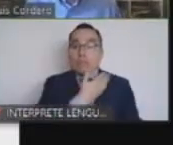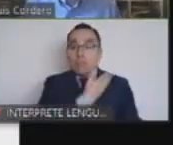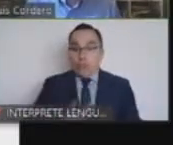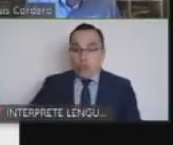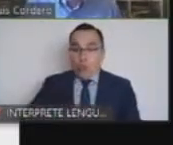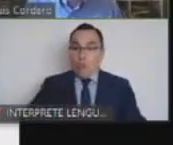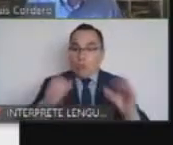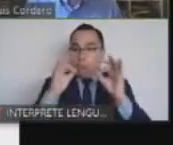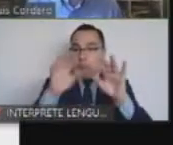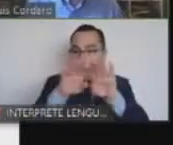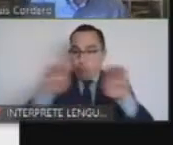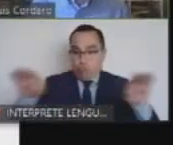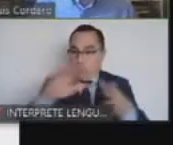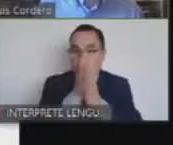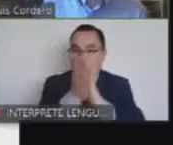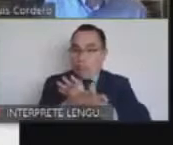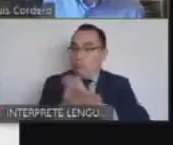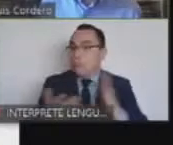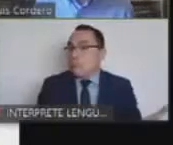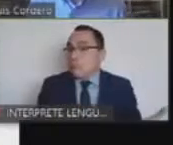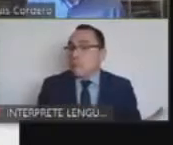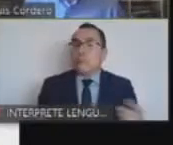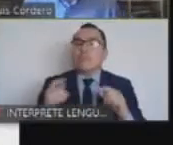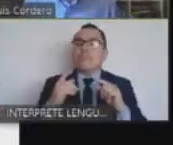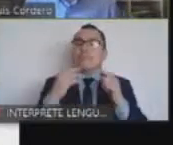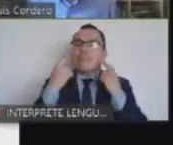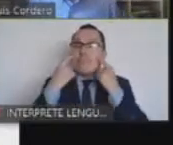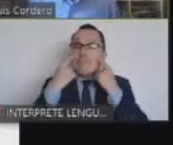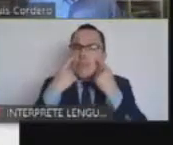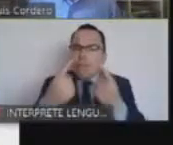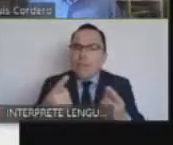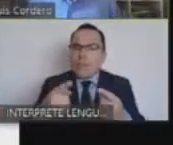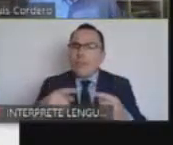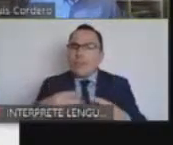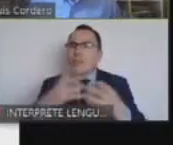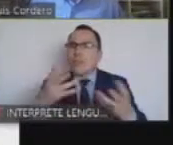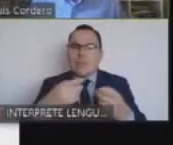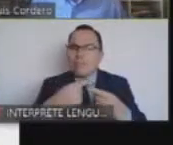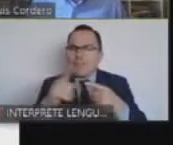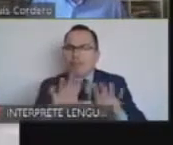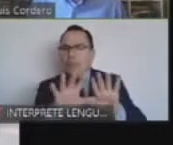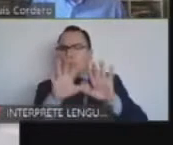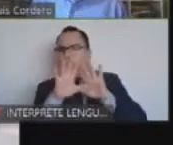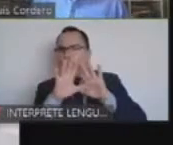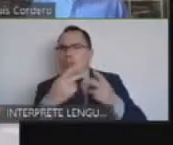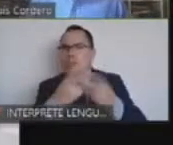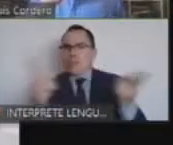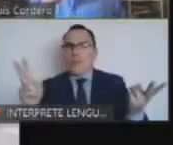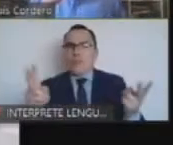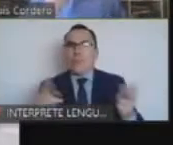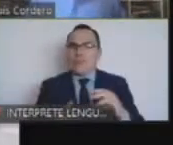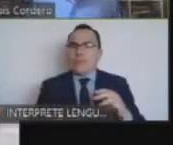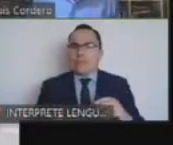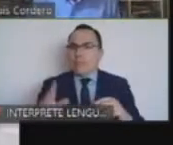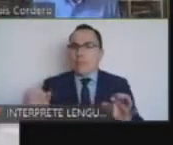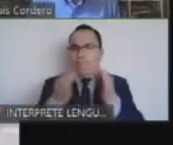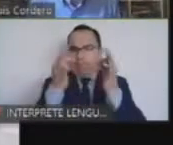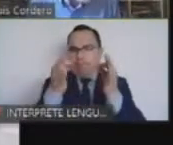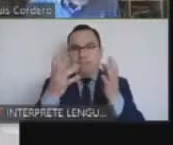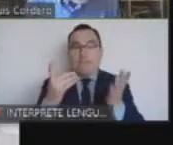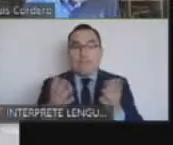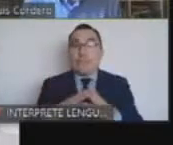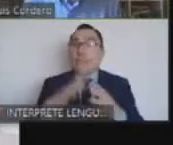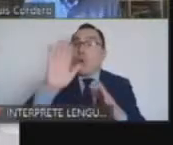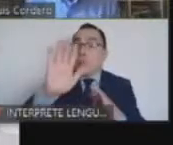confianza son probablemente desde el punto de vista del impacto público más relevantes en el fondo, ¿no? ¿Qué cosas no